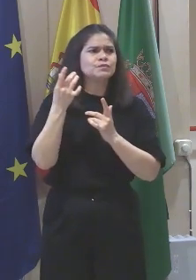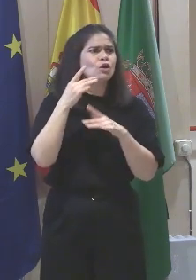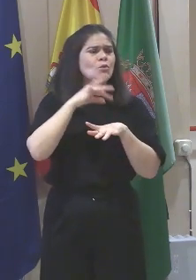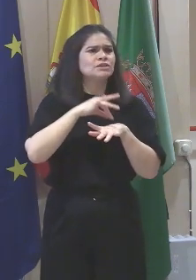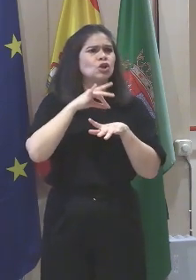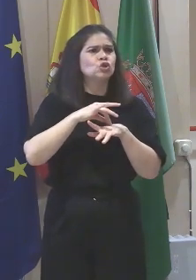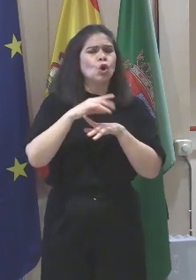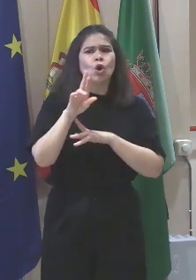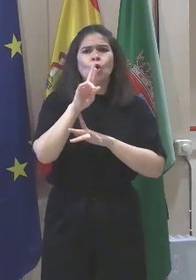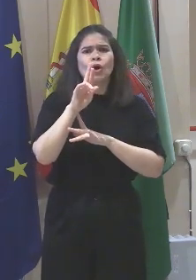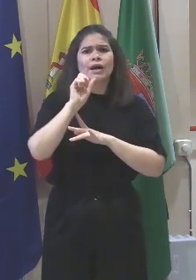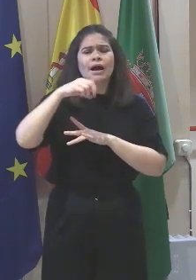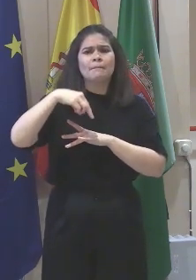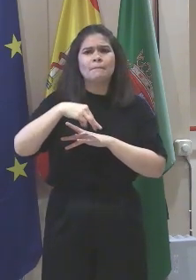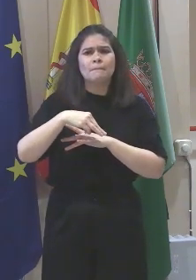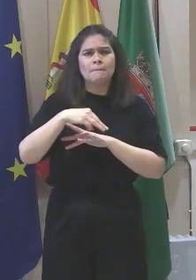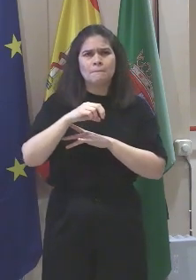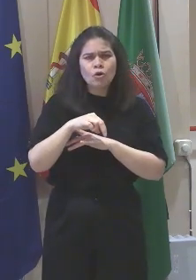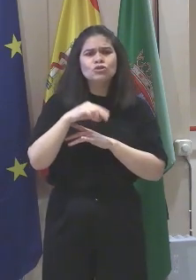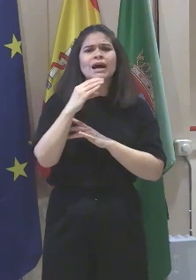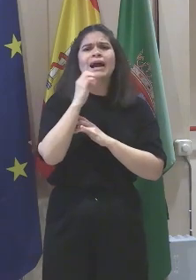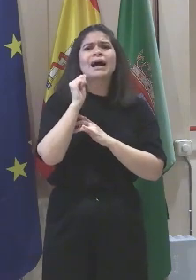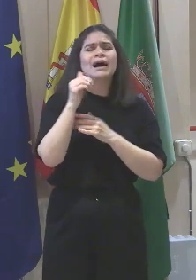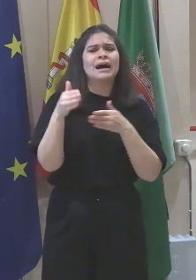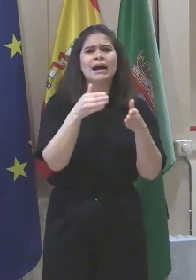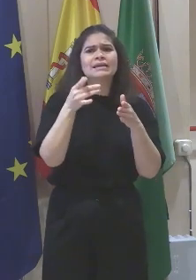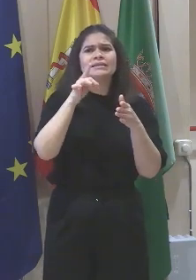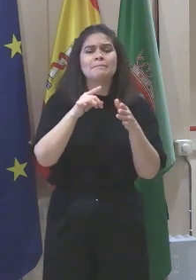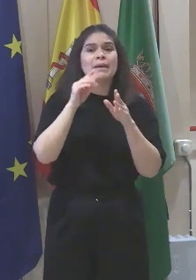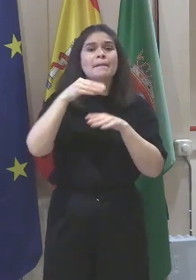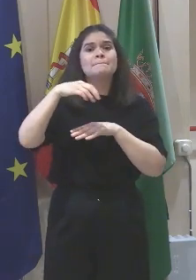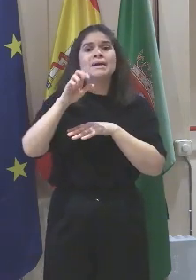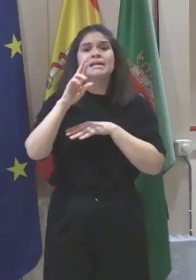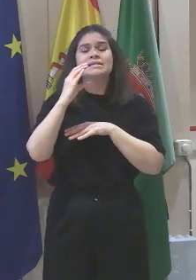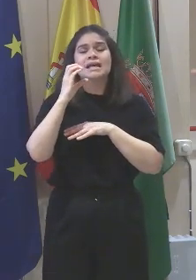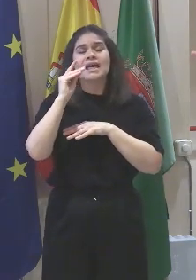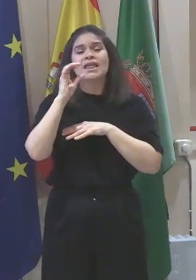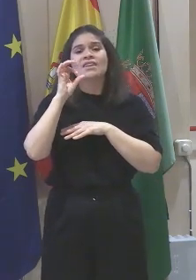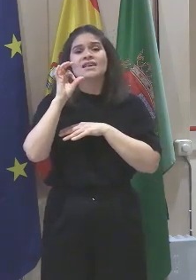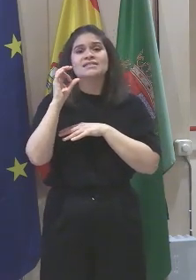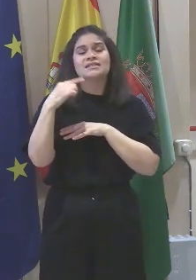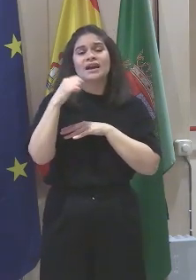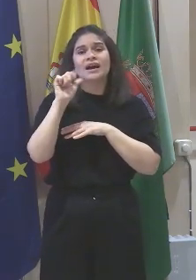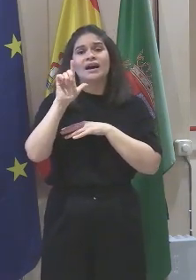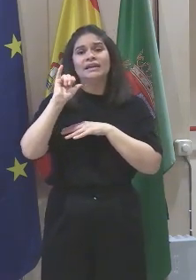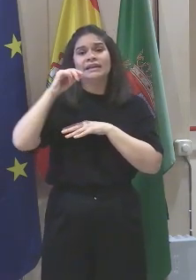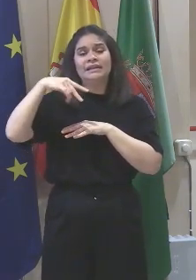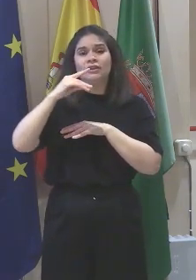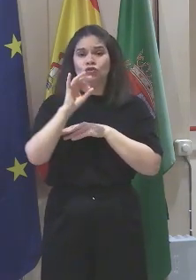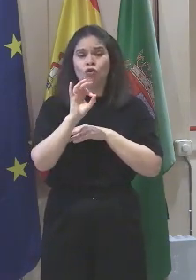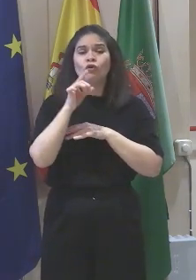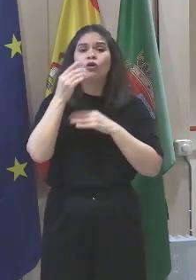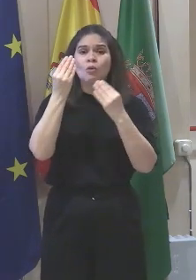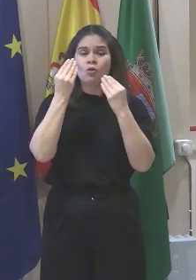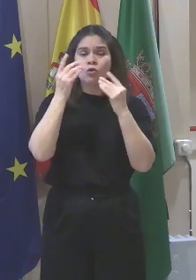José Ramón Calle, Alfonso Luis Calle y también Mercedes Galindo como educadora. Y tuve la opción de ir varios años ya de